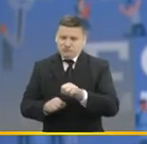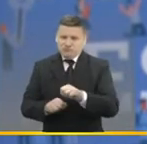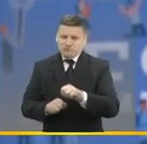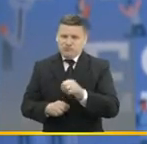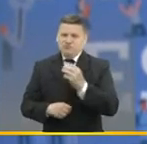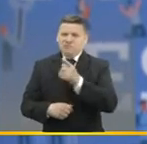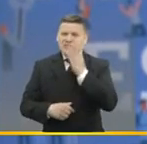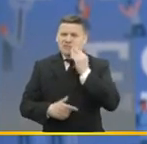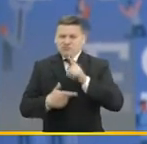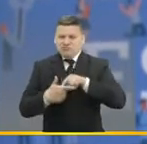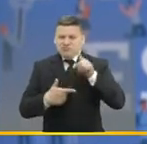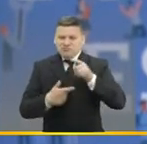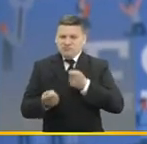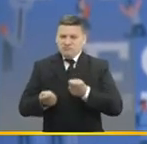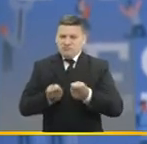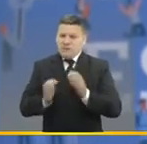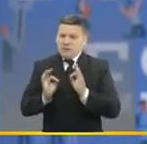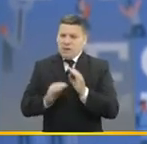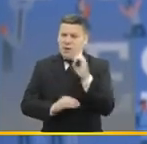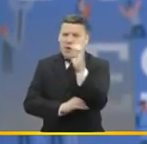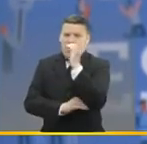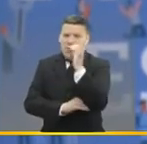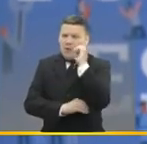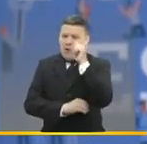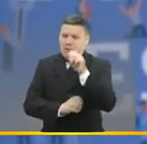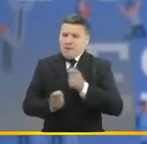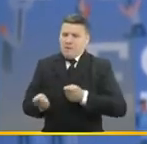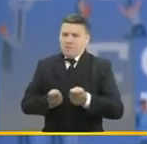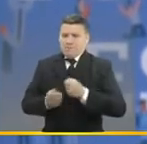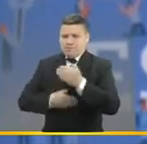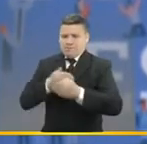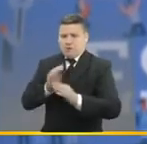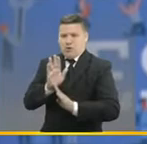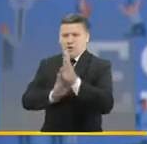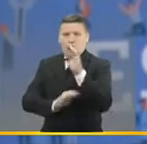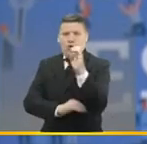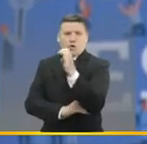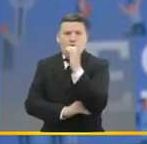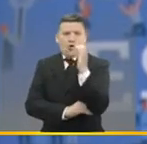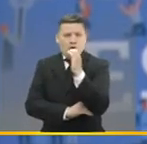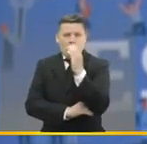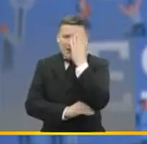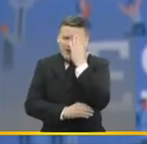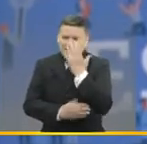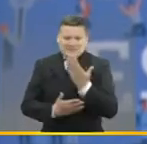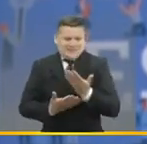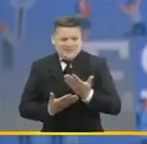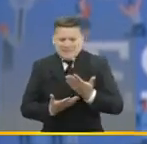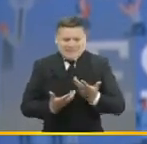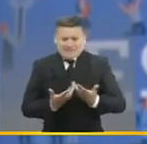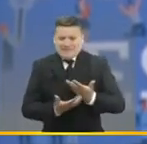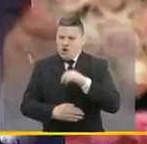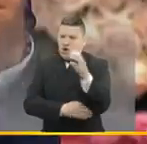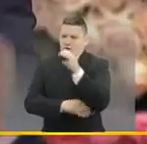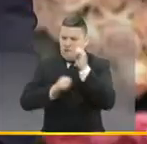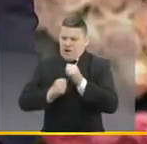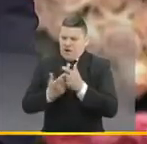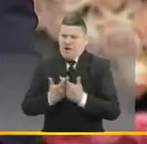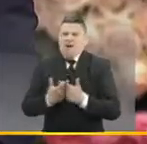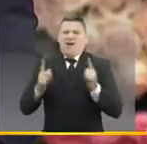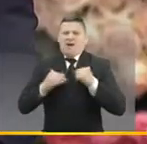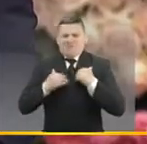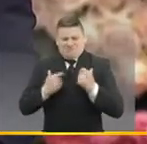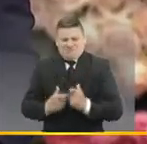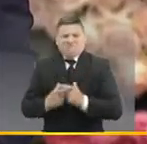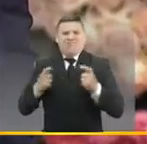estadista para conducir bien el gobierno y sacar bien a Colombia del socavón en que la recibe. Por su parte,